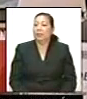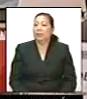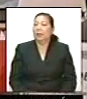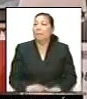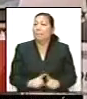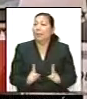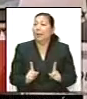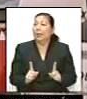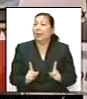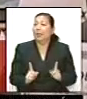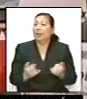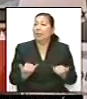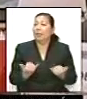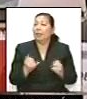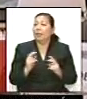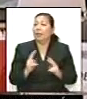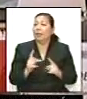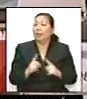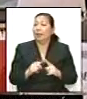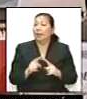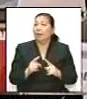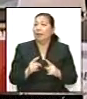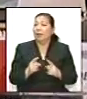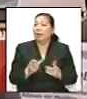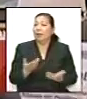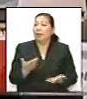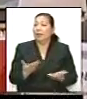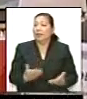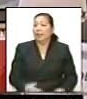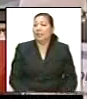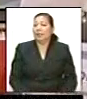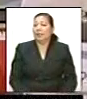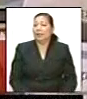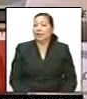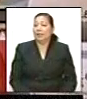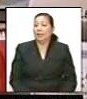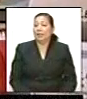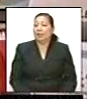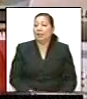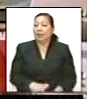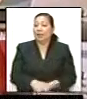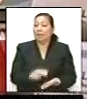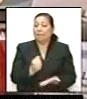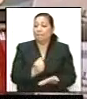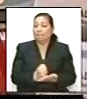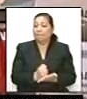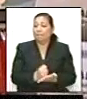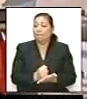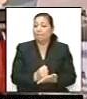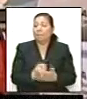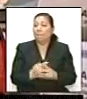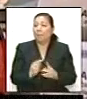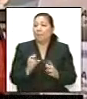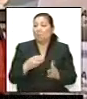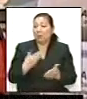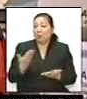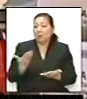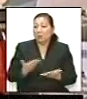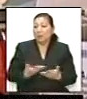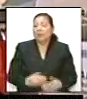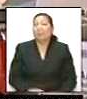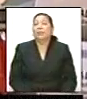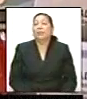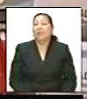a propósito del TPP, que Chile acaba de aprobar en la Cámara de Diputados, falta todavía el Senado,